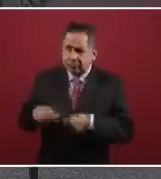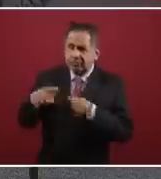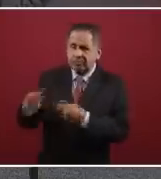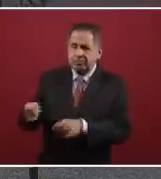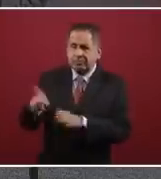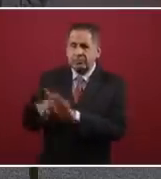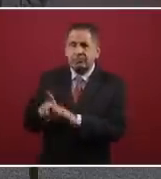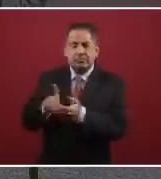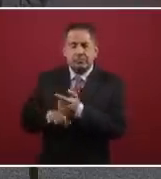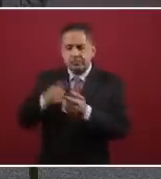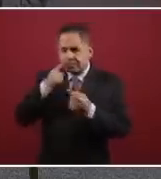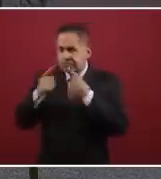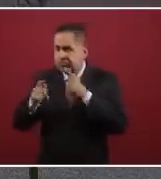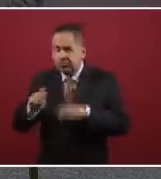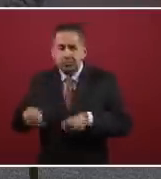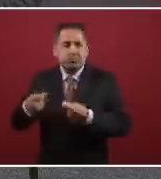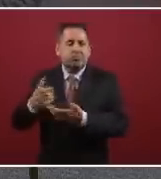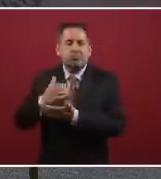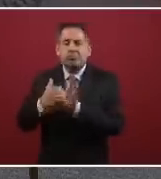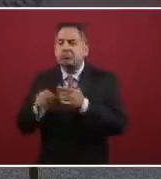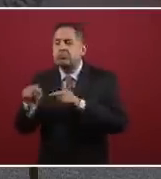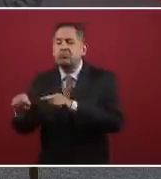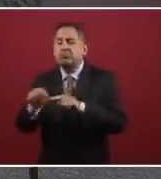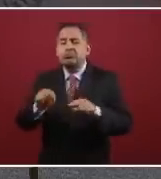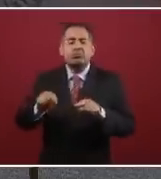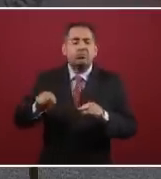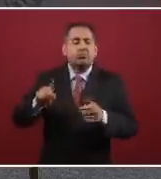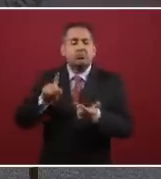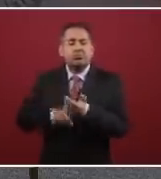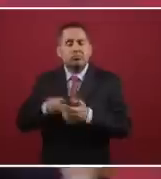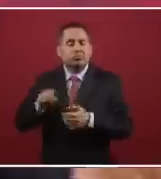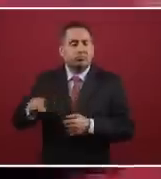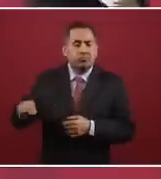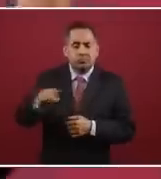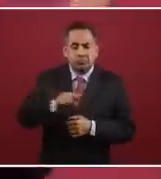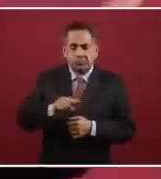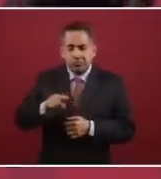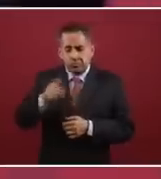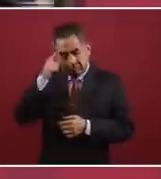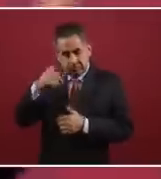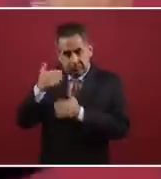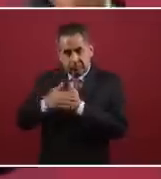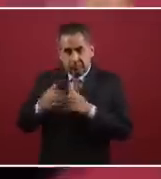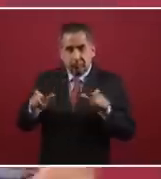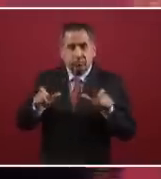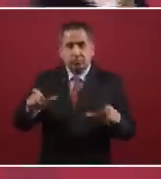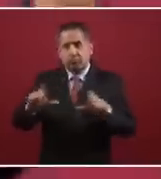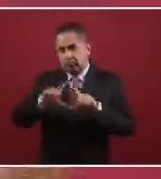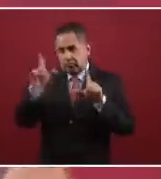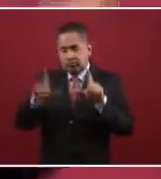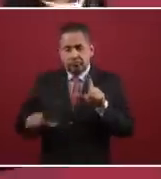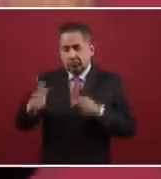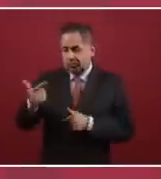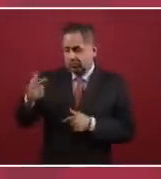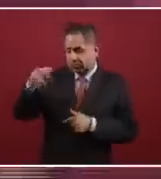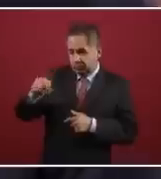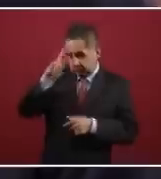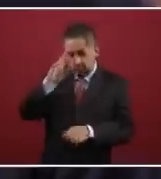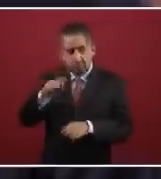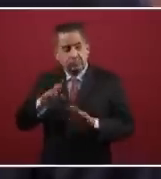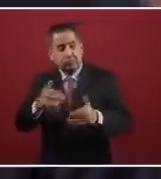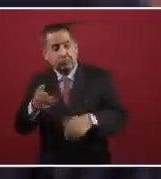tengamos para contratar elementos y se constituya la Guardia Nacional para proteger al